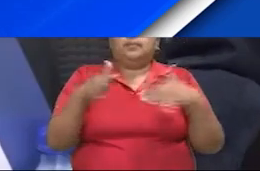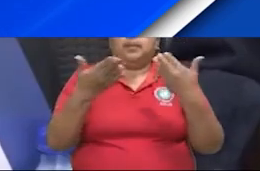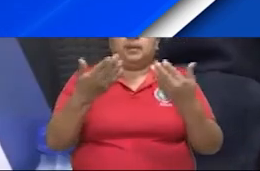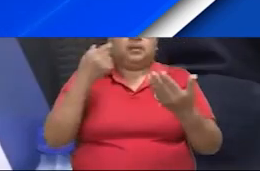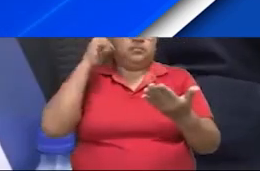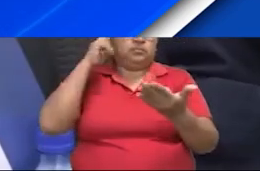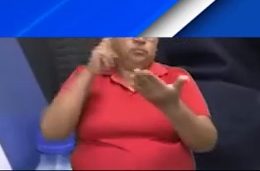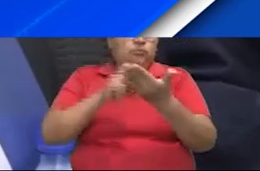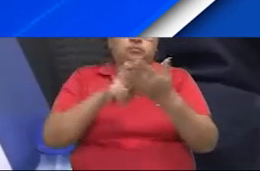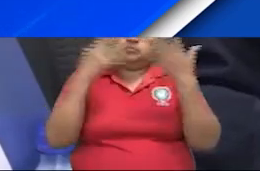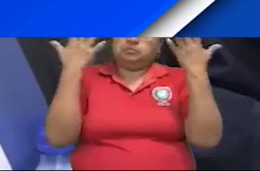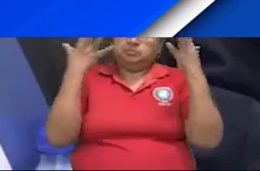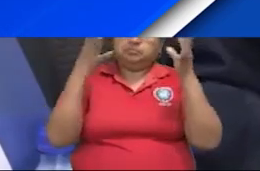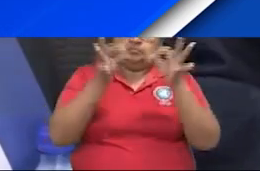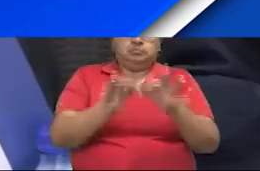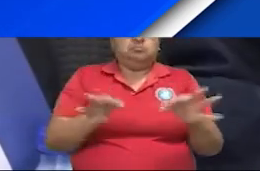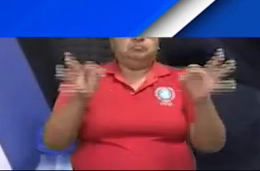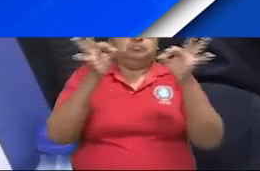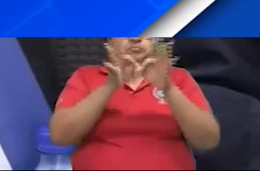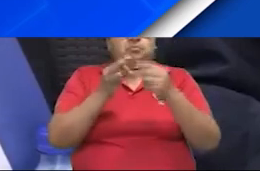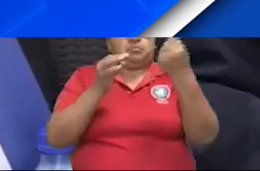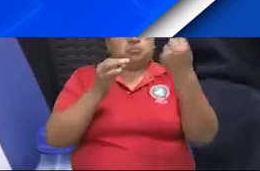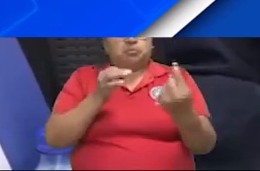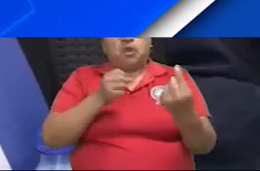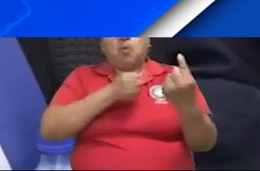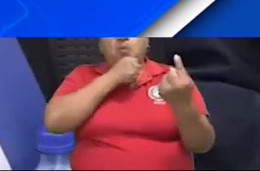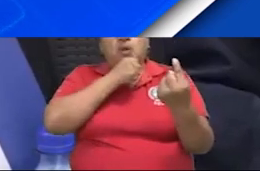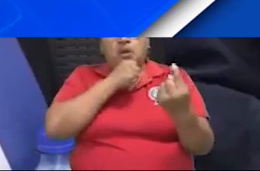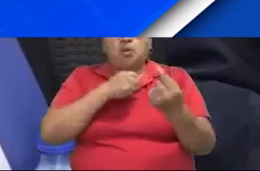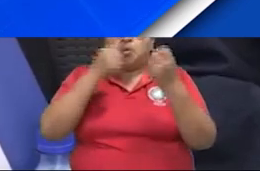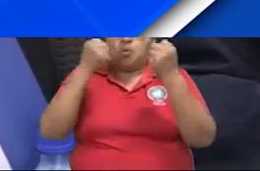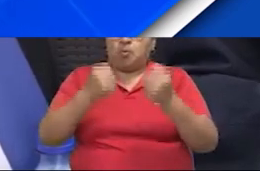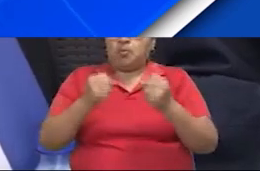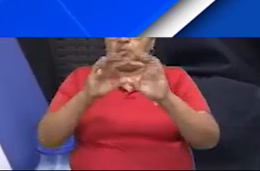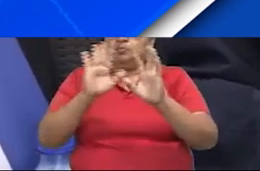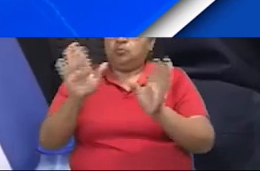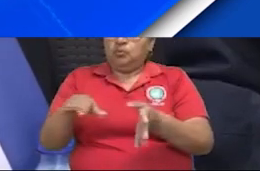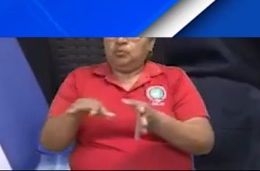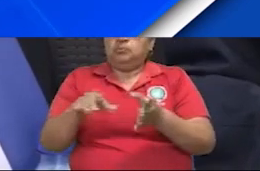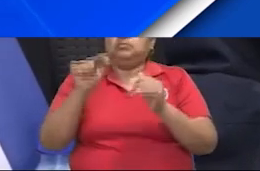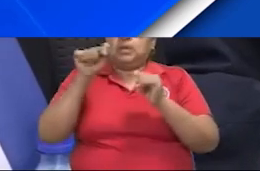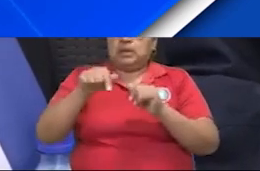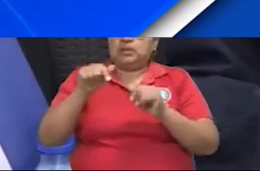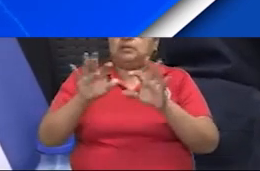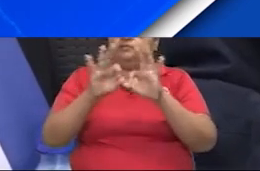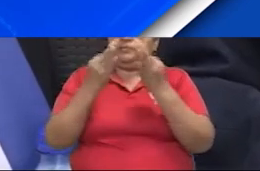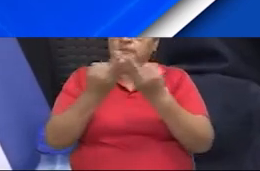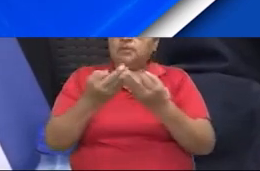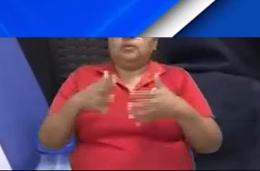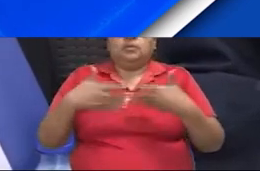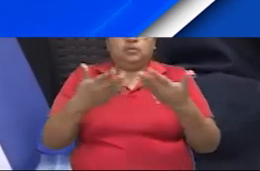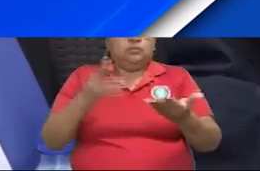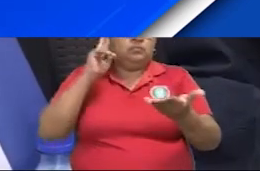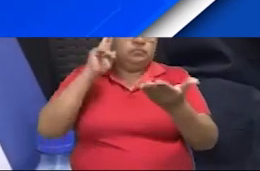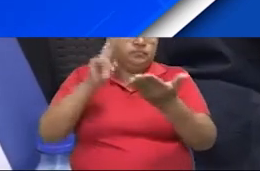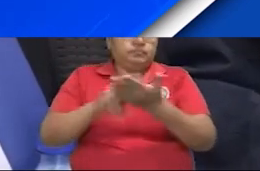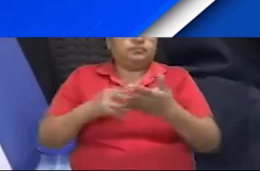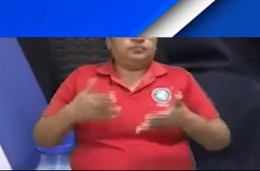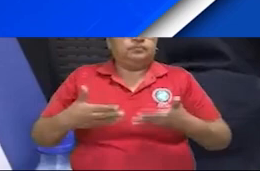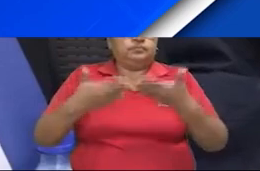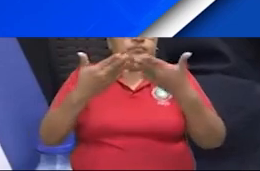reconocer la presencia importante de la abuela y el abuelo en la familia, y como un reconocimiento, ya